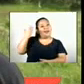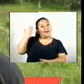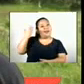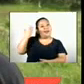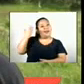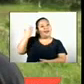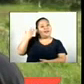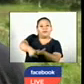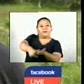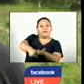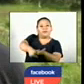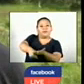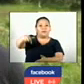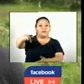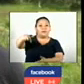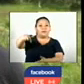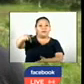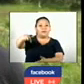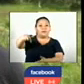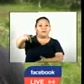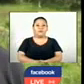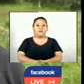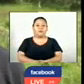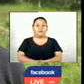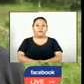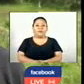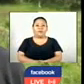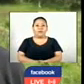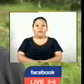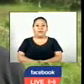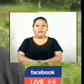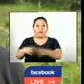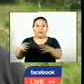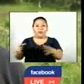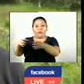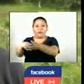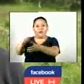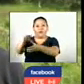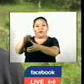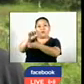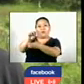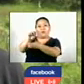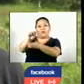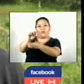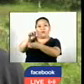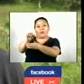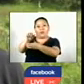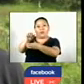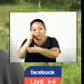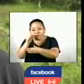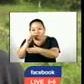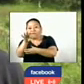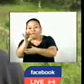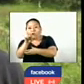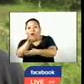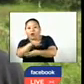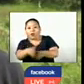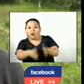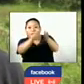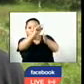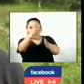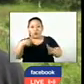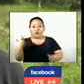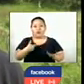San Francisco y a través del FONAES el FONAES escogió a la institución de Acapavis a la cual